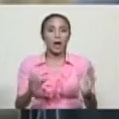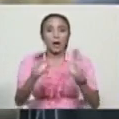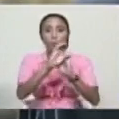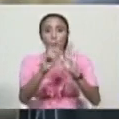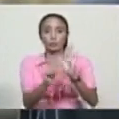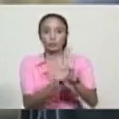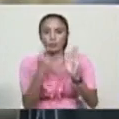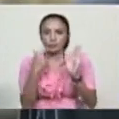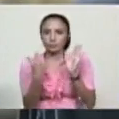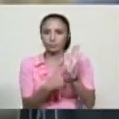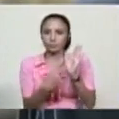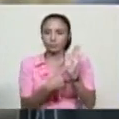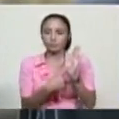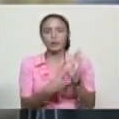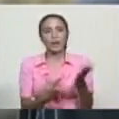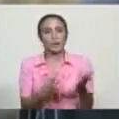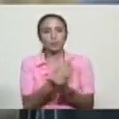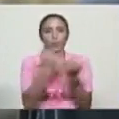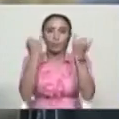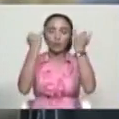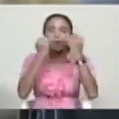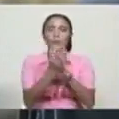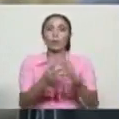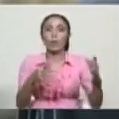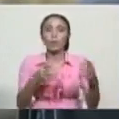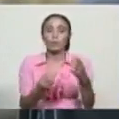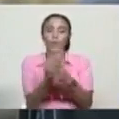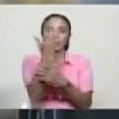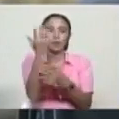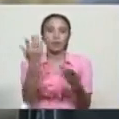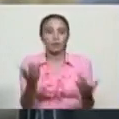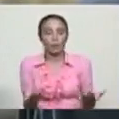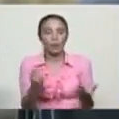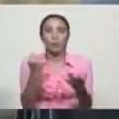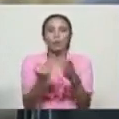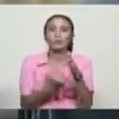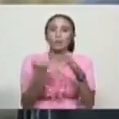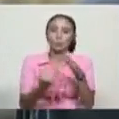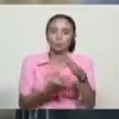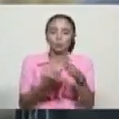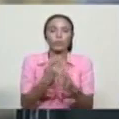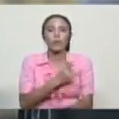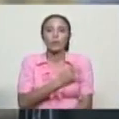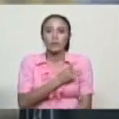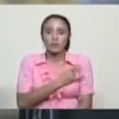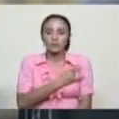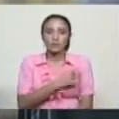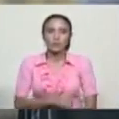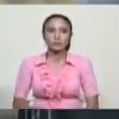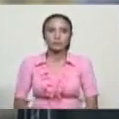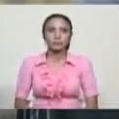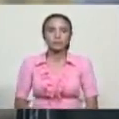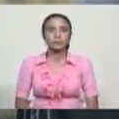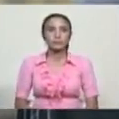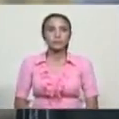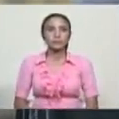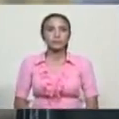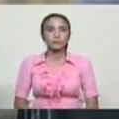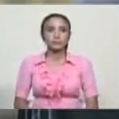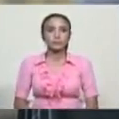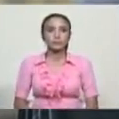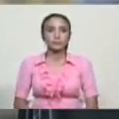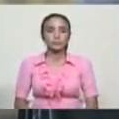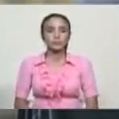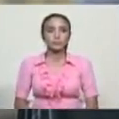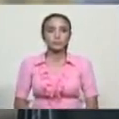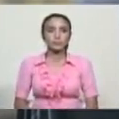un instituto de estudios decoloniales, pero que no fuera en